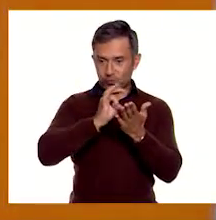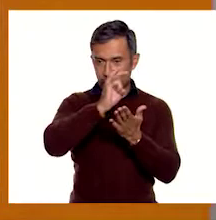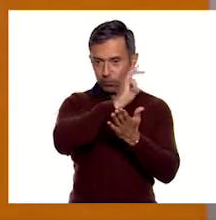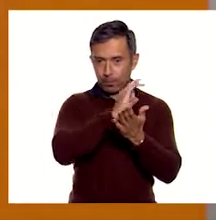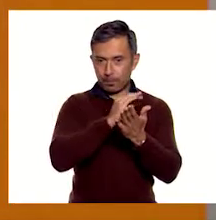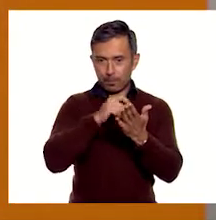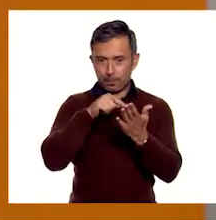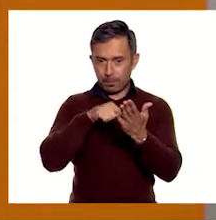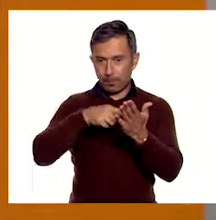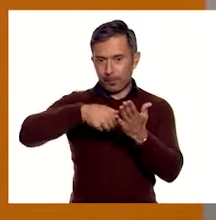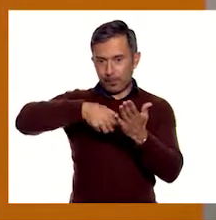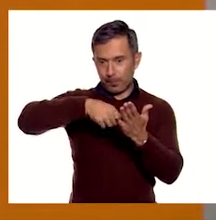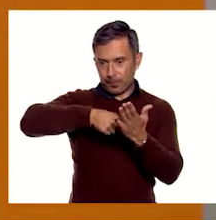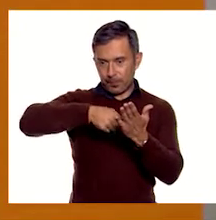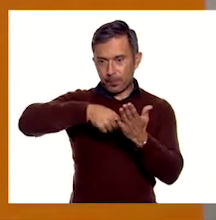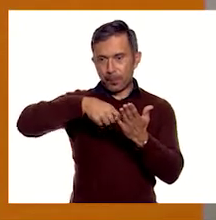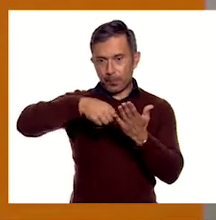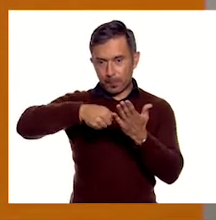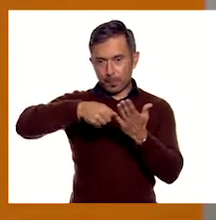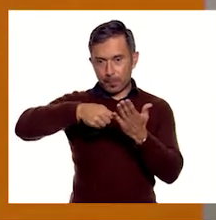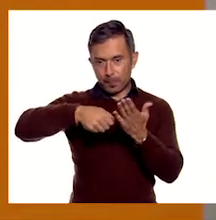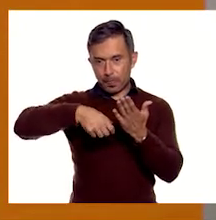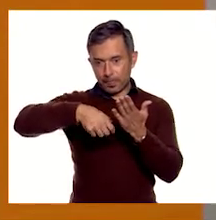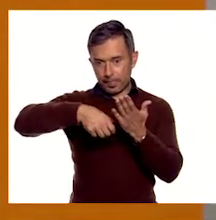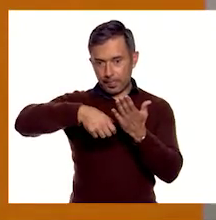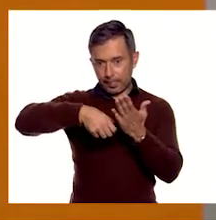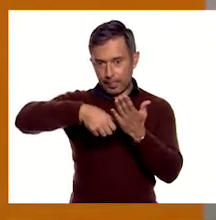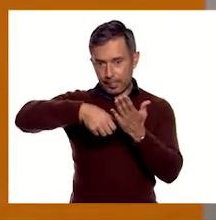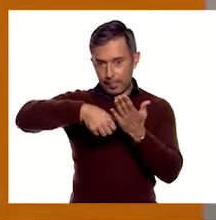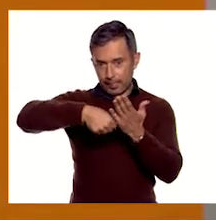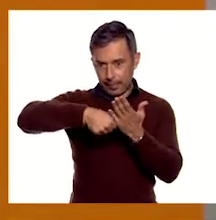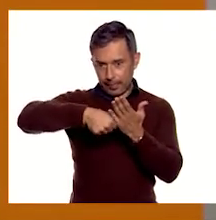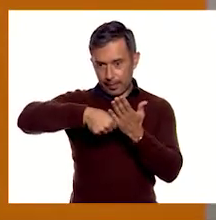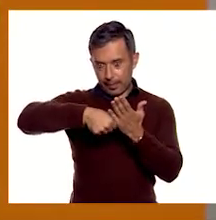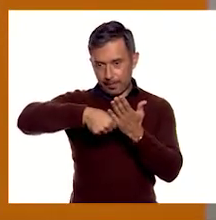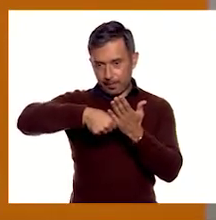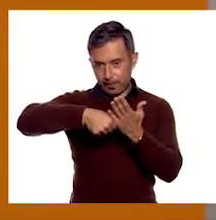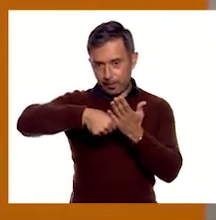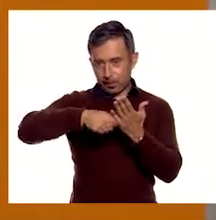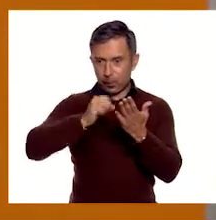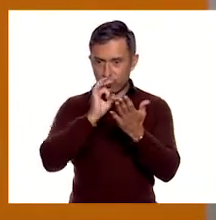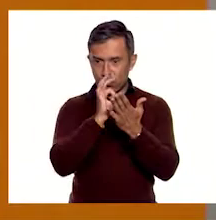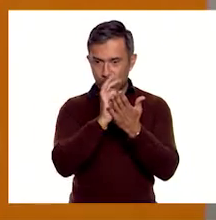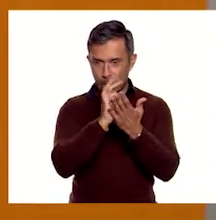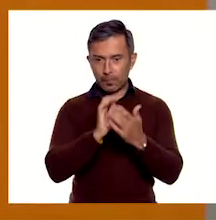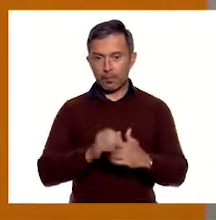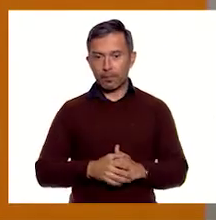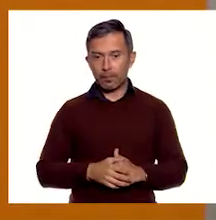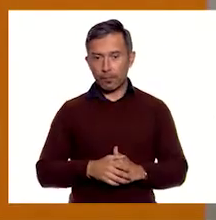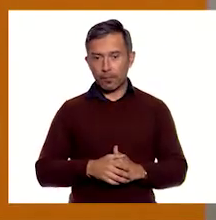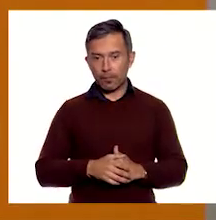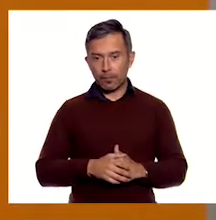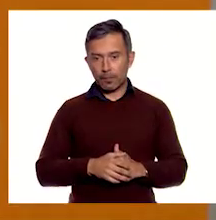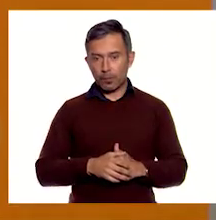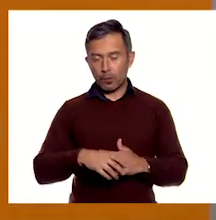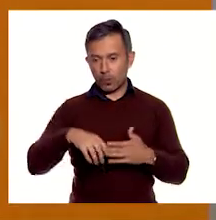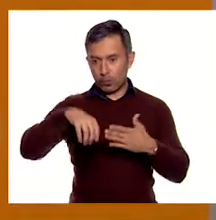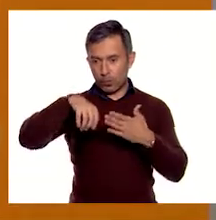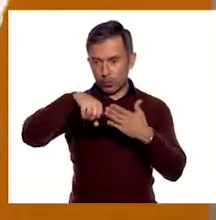a la mitad. Muy bien. Como por acá. Con ayuda de nuestra perforadora.